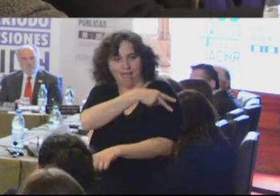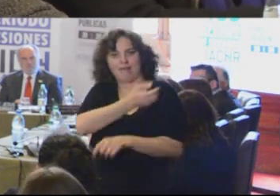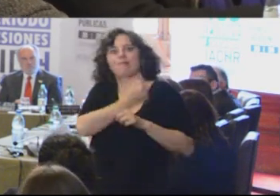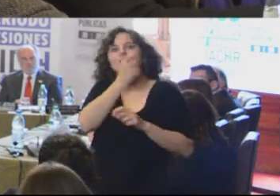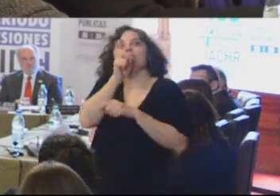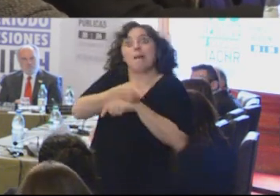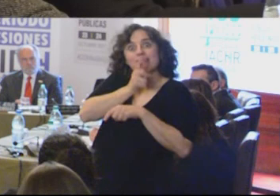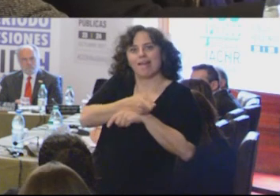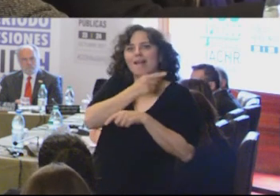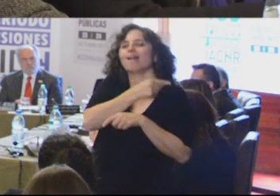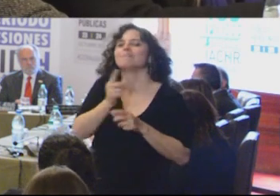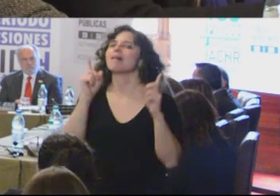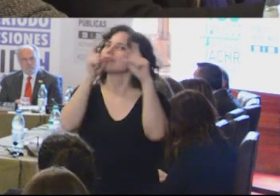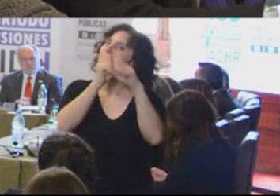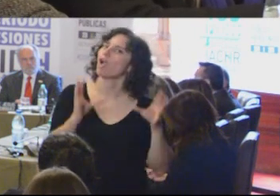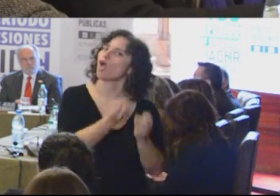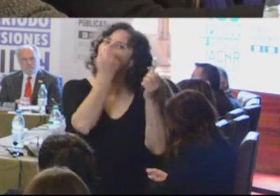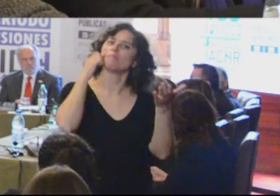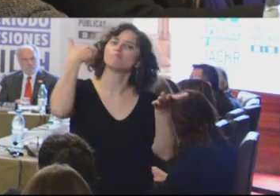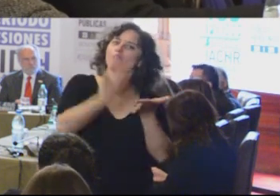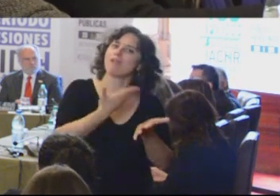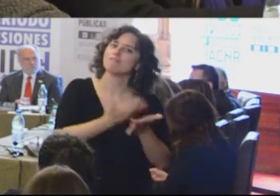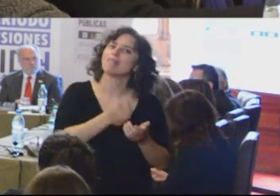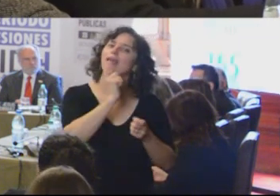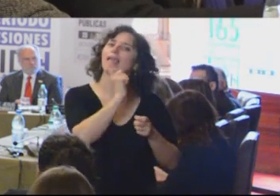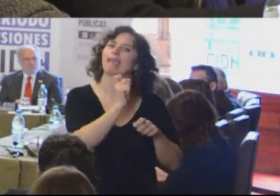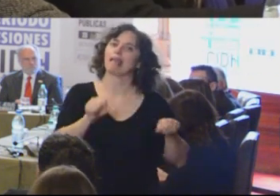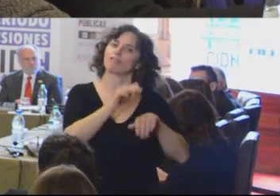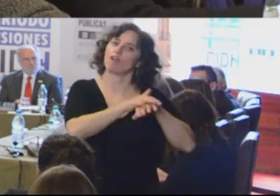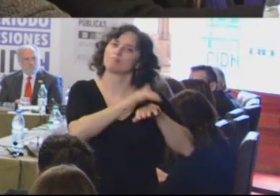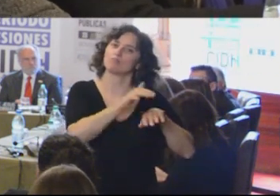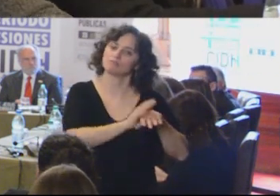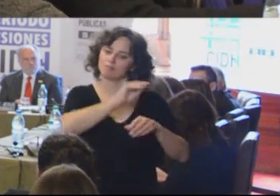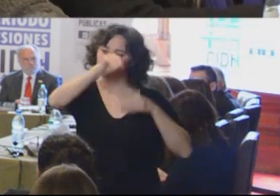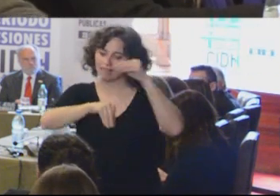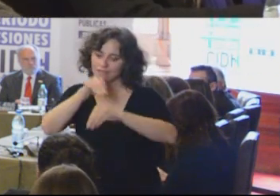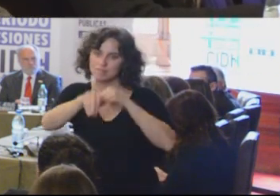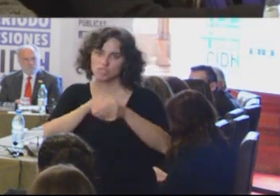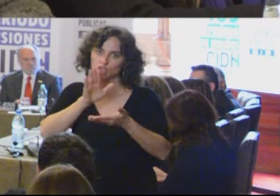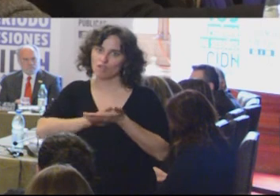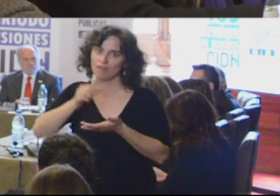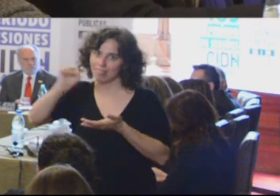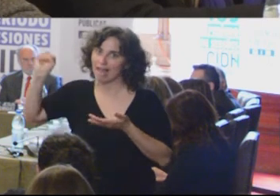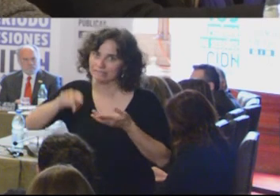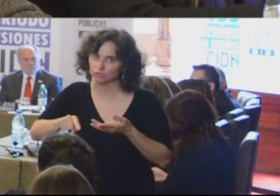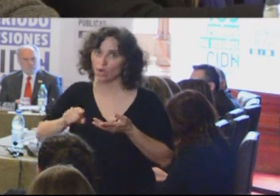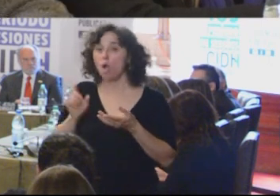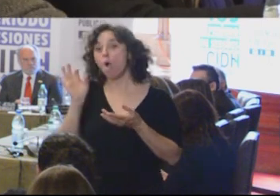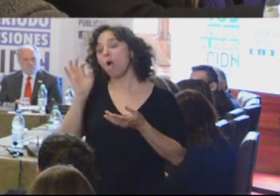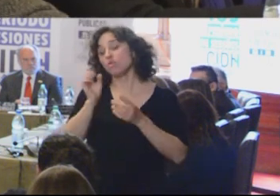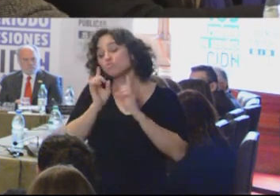se hace mucho más difícil encontrar las pruebas de la intervención de otras personas en el delito a menos de que obre prueba